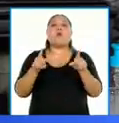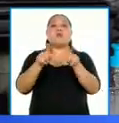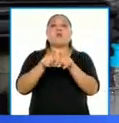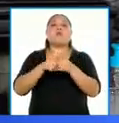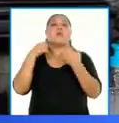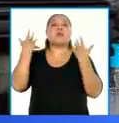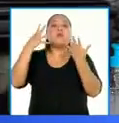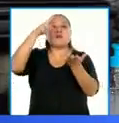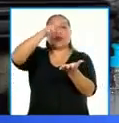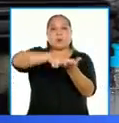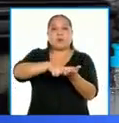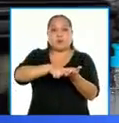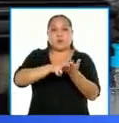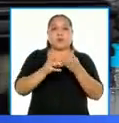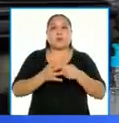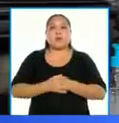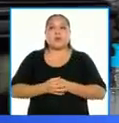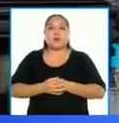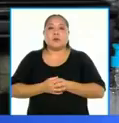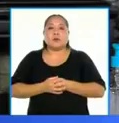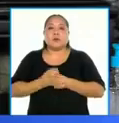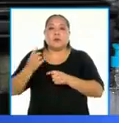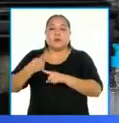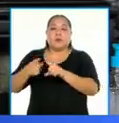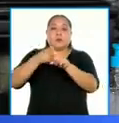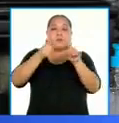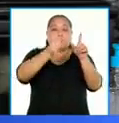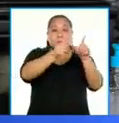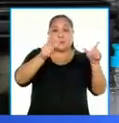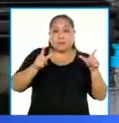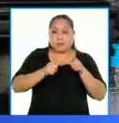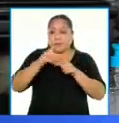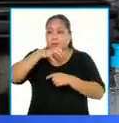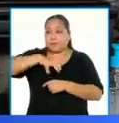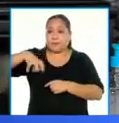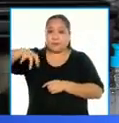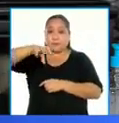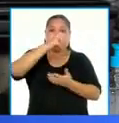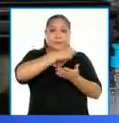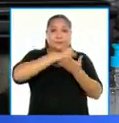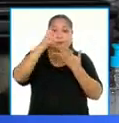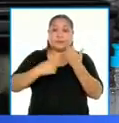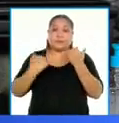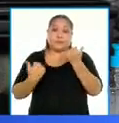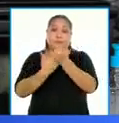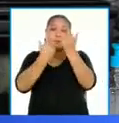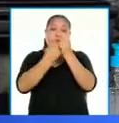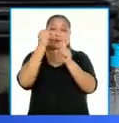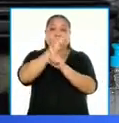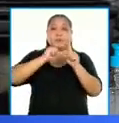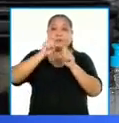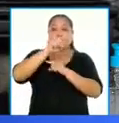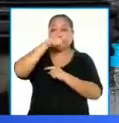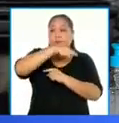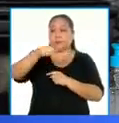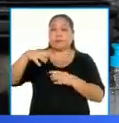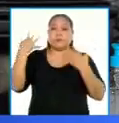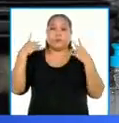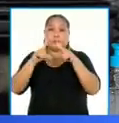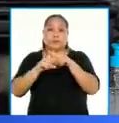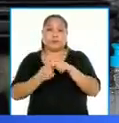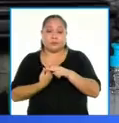hemos aprobado que desde los diversos sectores y desde los programas de apoyo social que se tienen, se va a